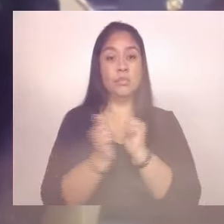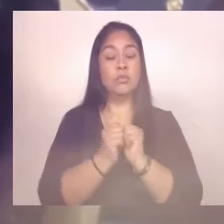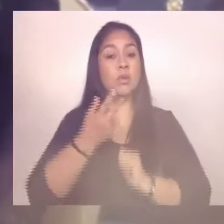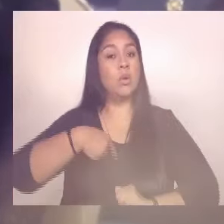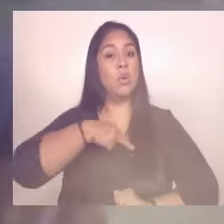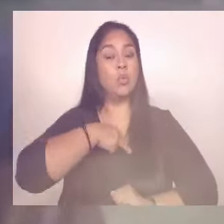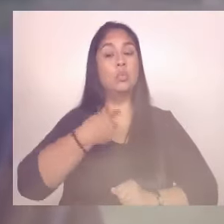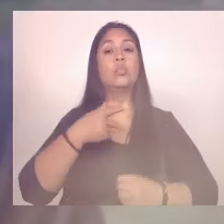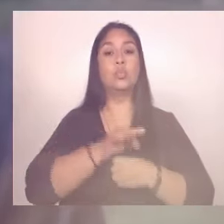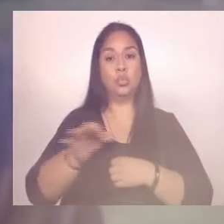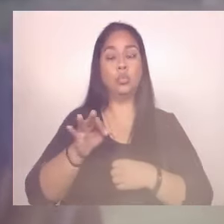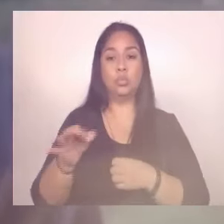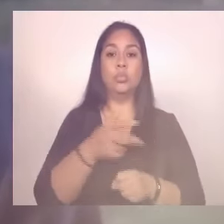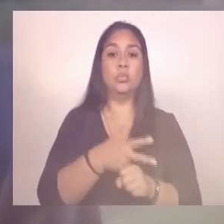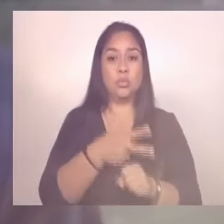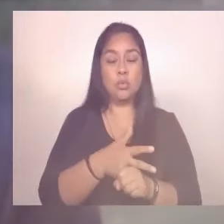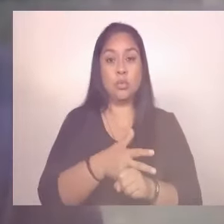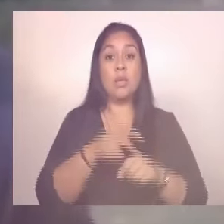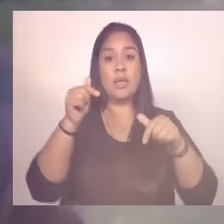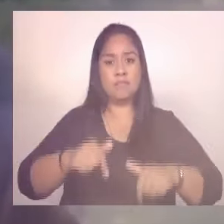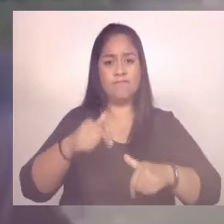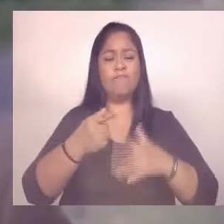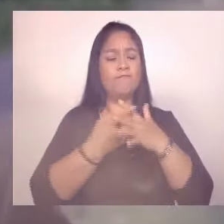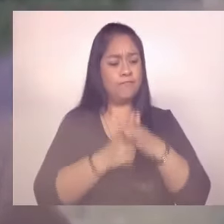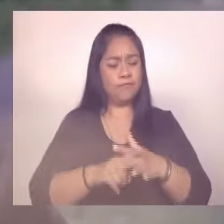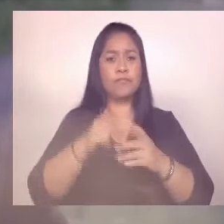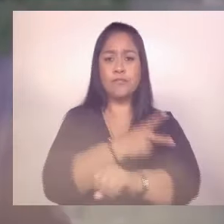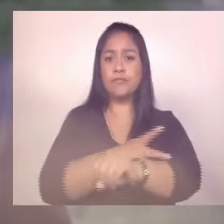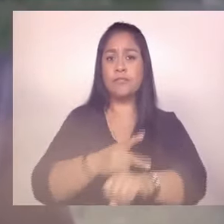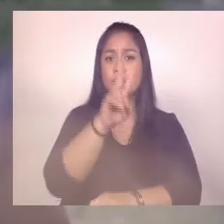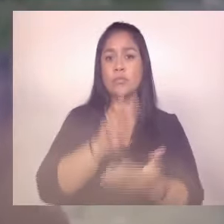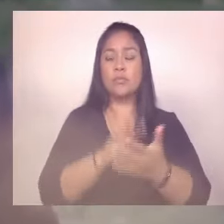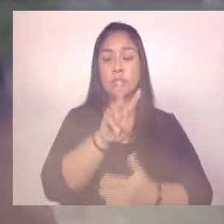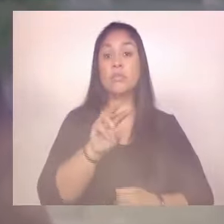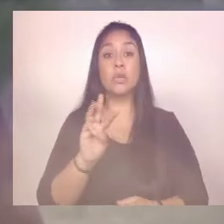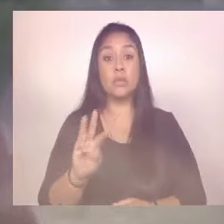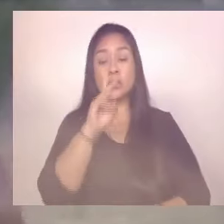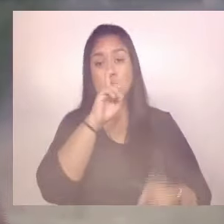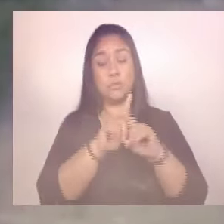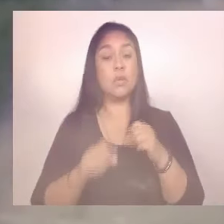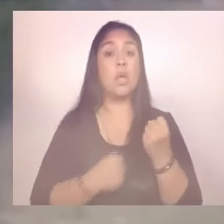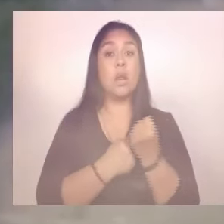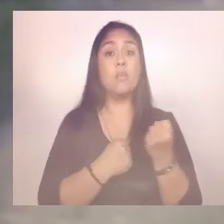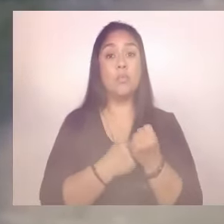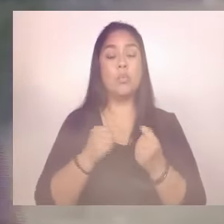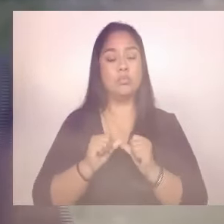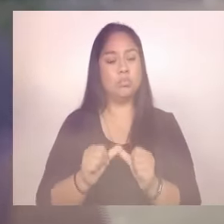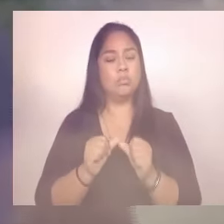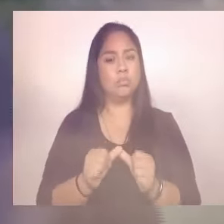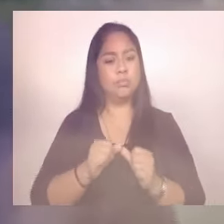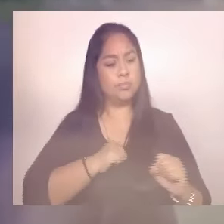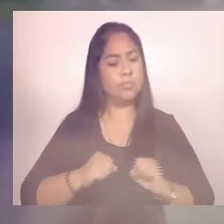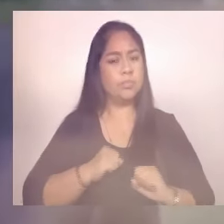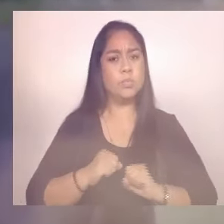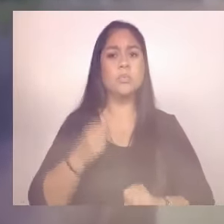junto a nosotros, junto al pueblo de Guatemala, en esta gesta histórica del 2023 y al apoyo que nos